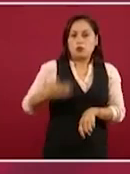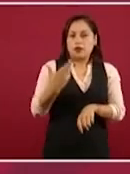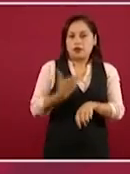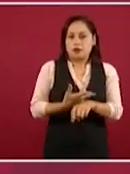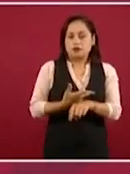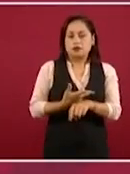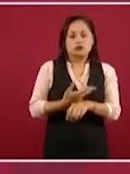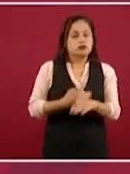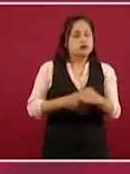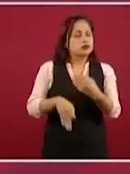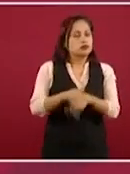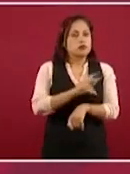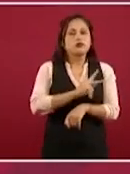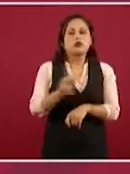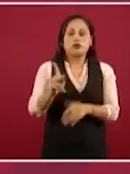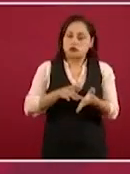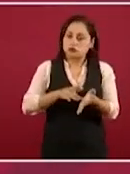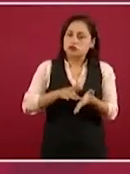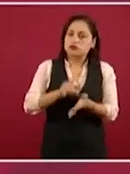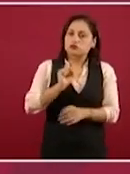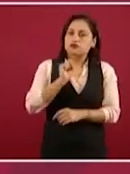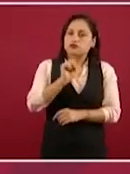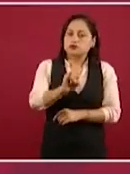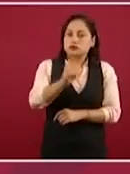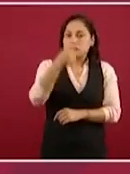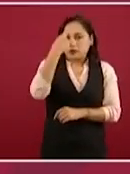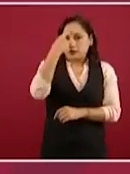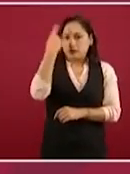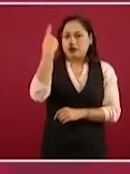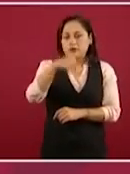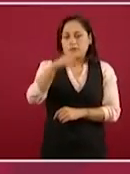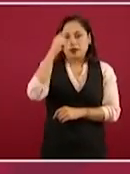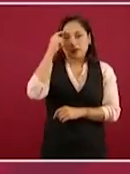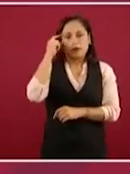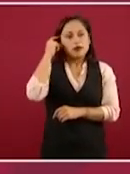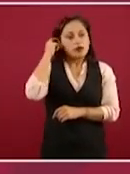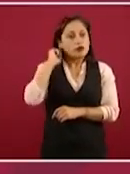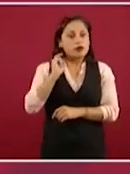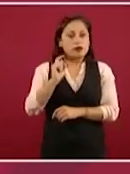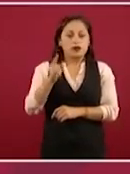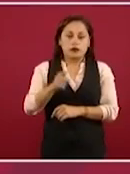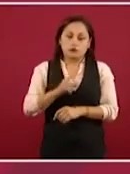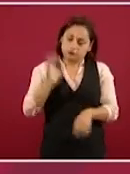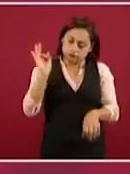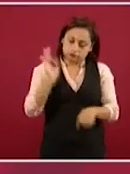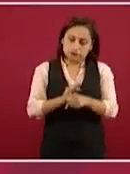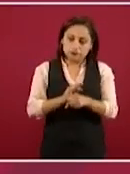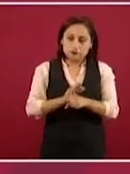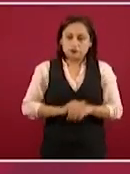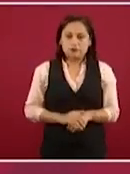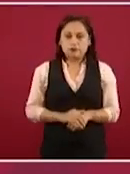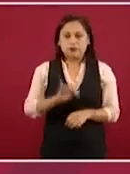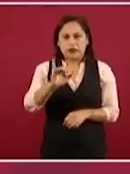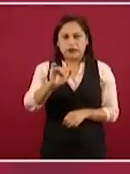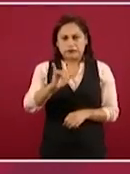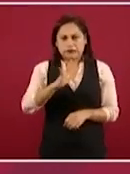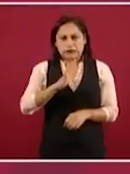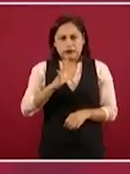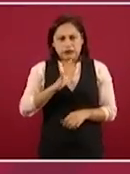para que se sigan dando garantías, porque no es que no haya garantías,